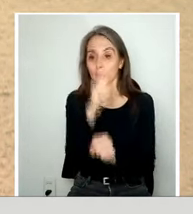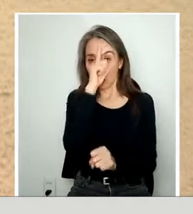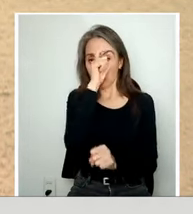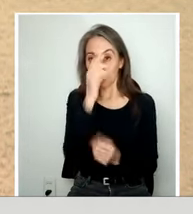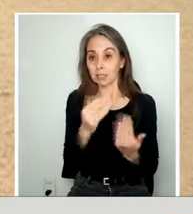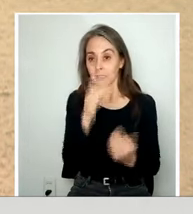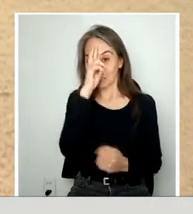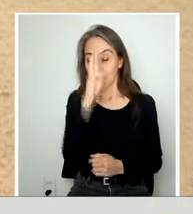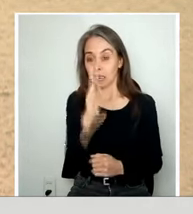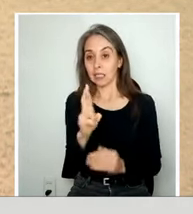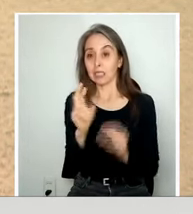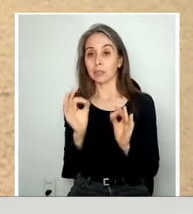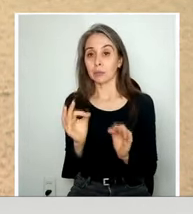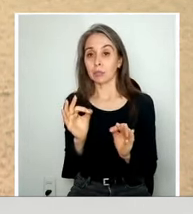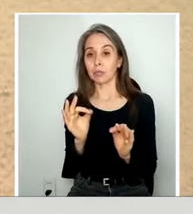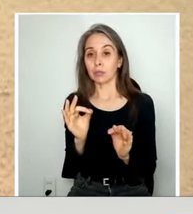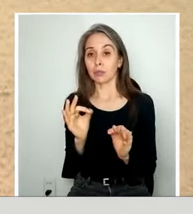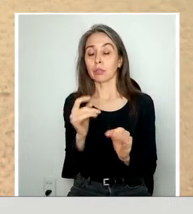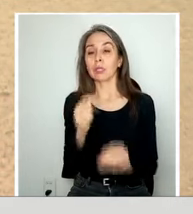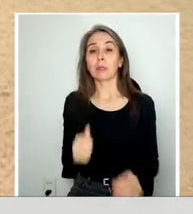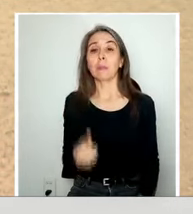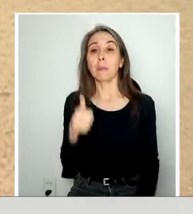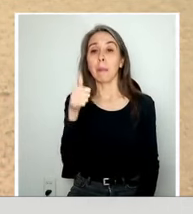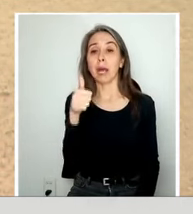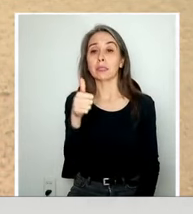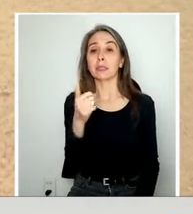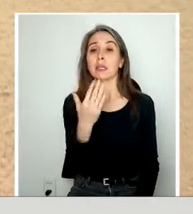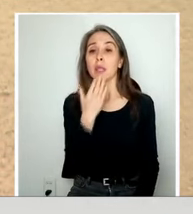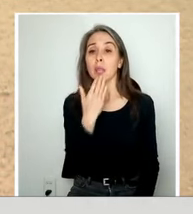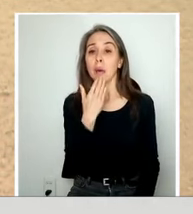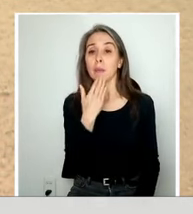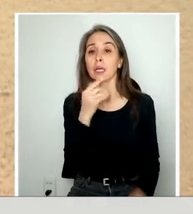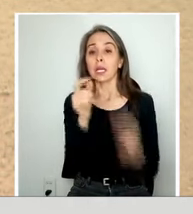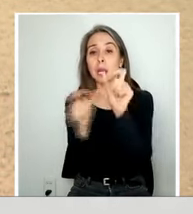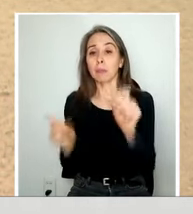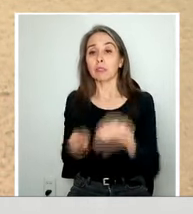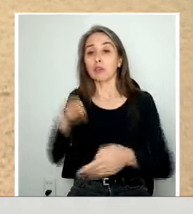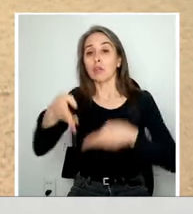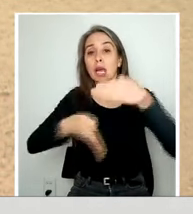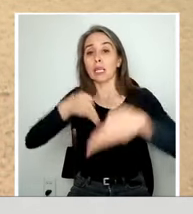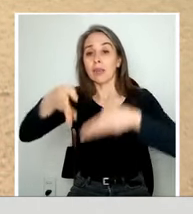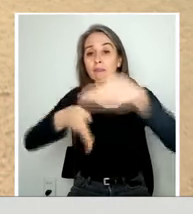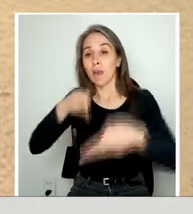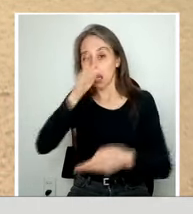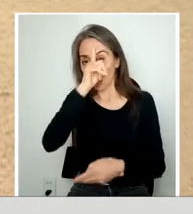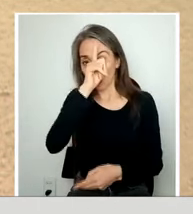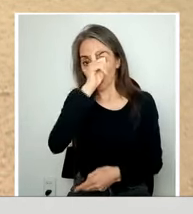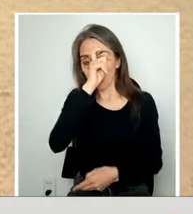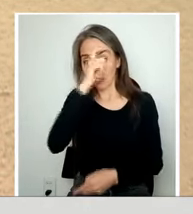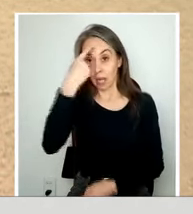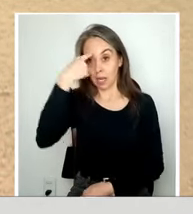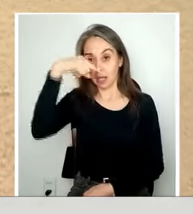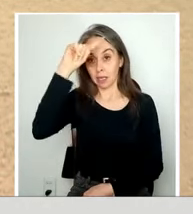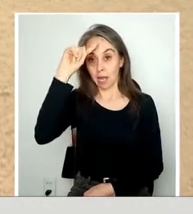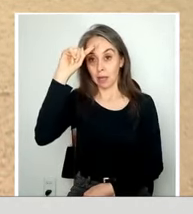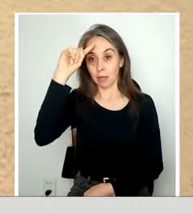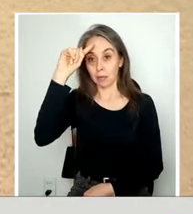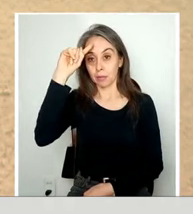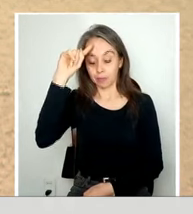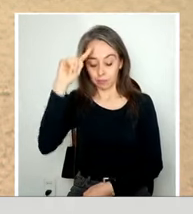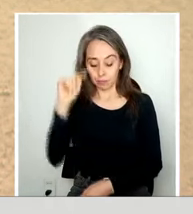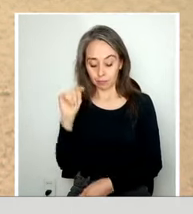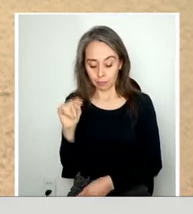corresponde y por sobre todo también los usuarios de hospital en calama con respecto